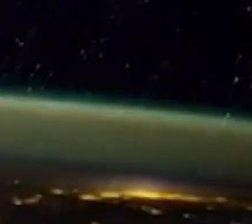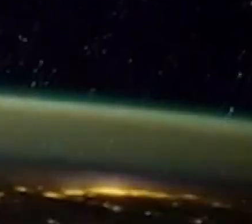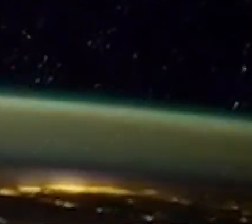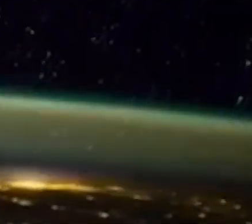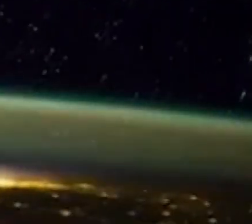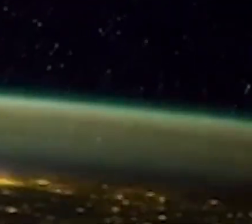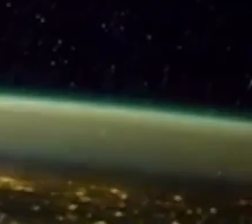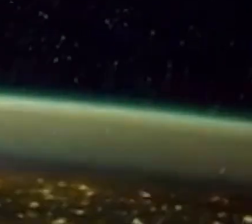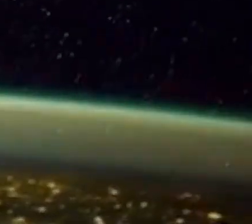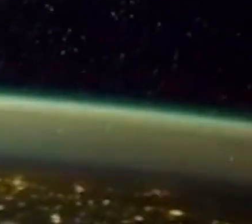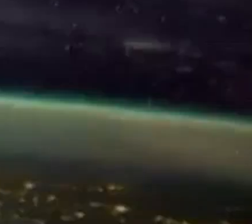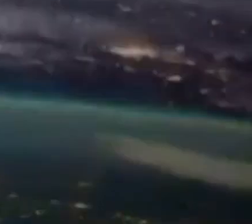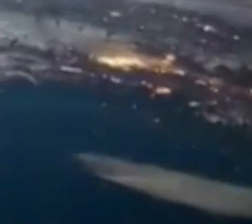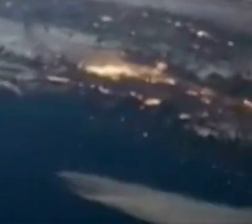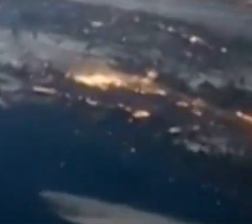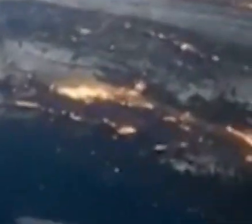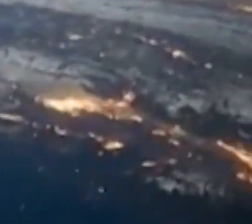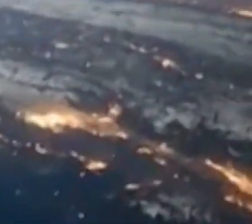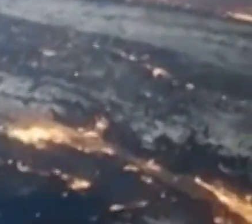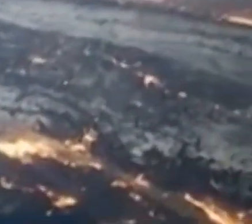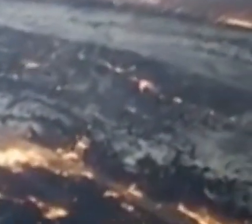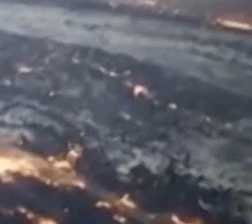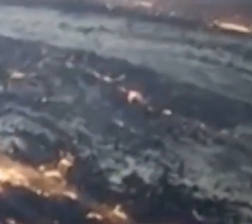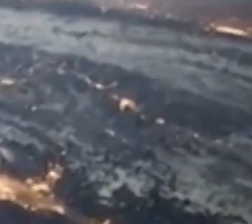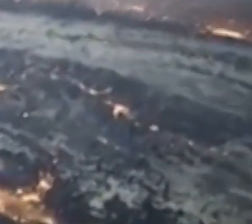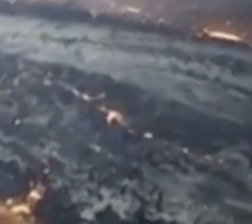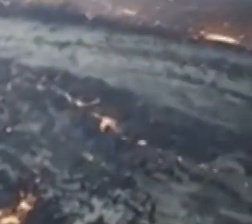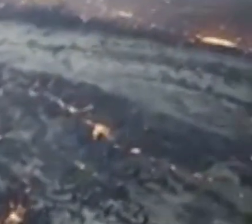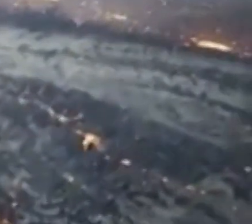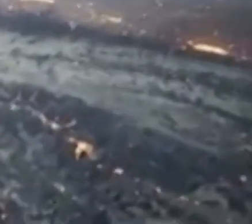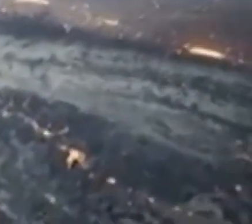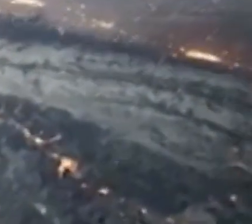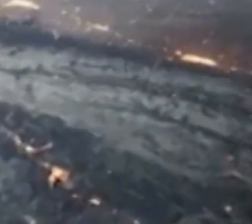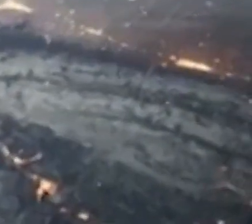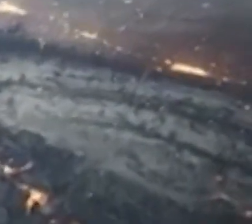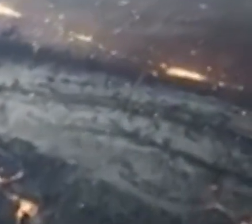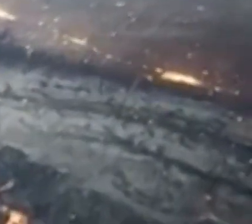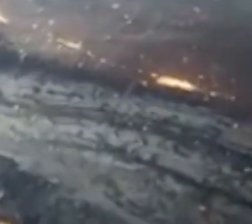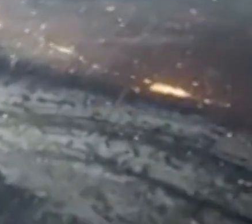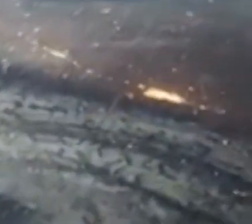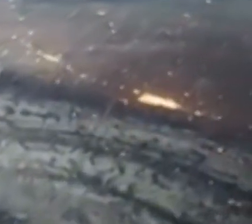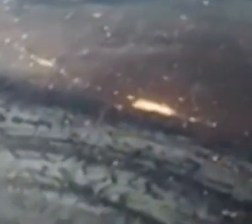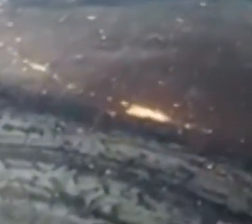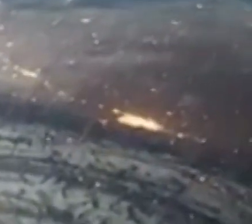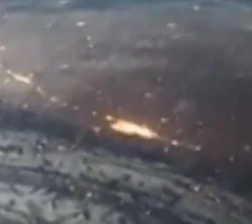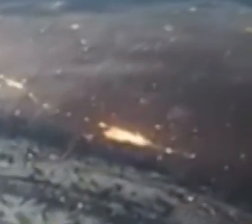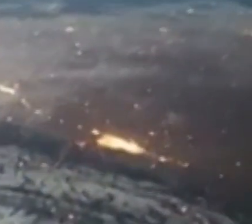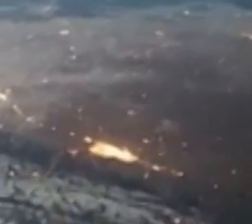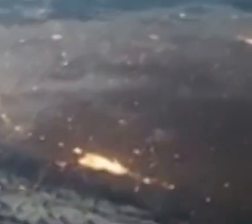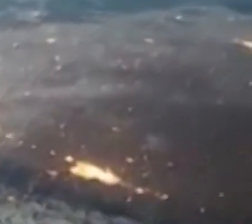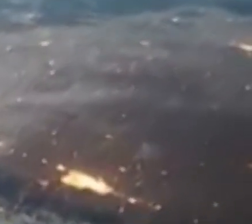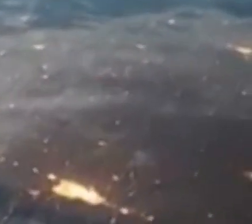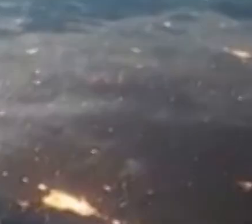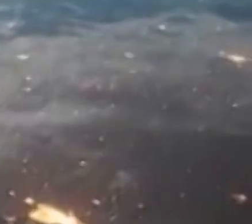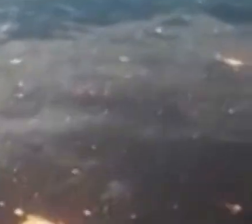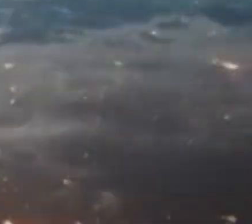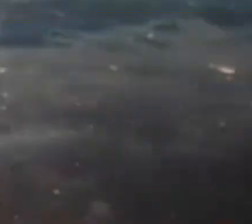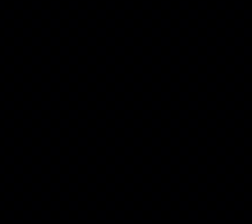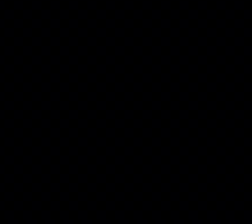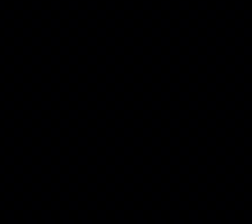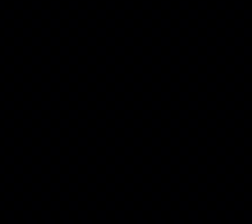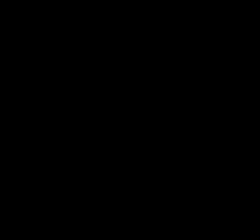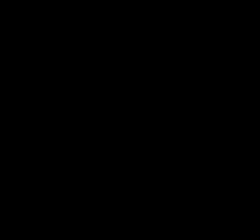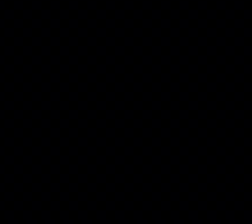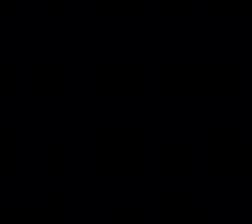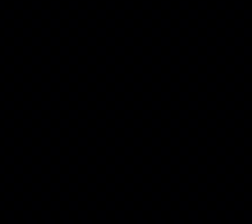se puede corregir a futuro. Biosfera 2, el 15 de enero a las 5 de la tarde,